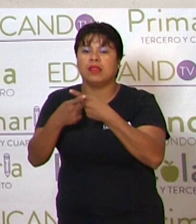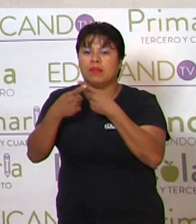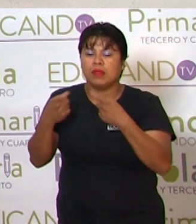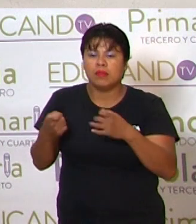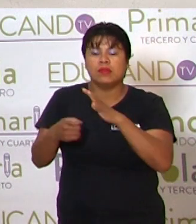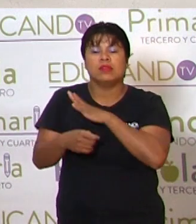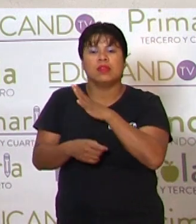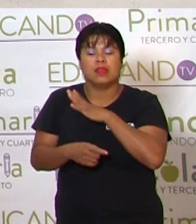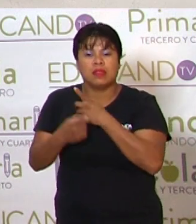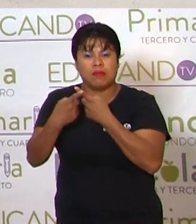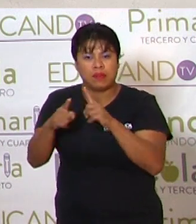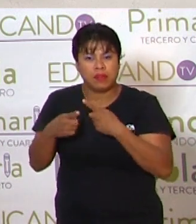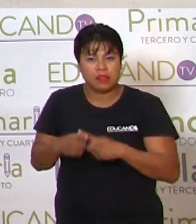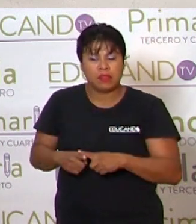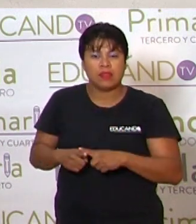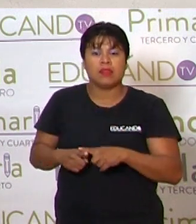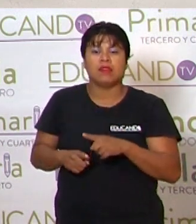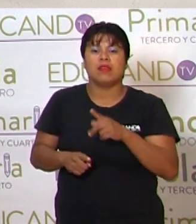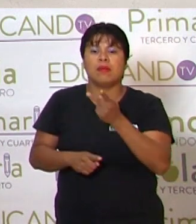adverbios y donde venían